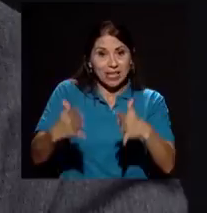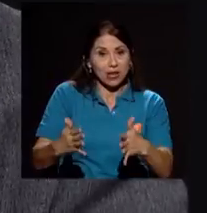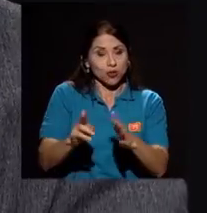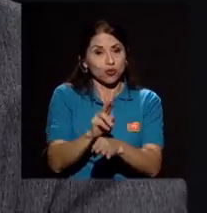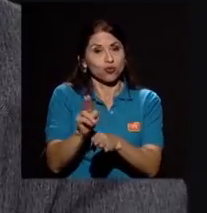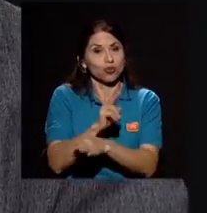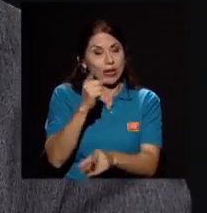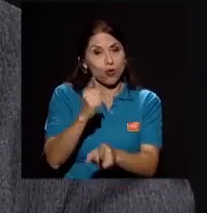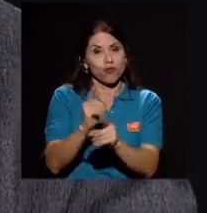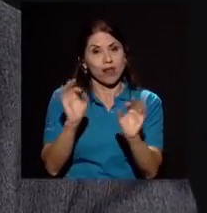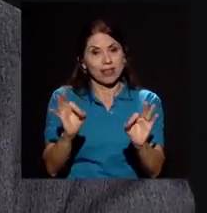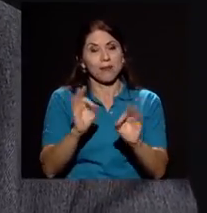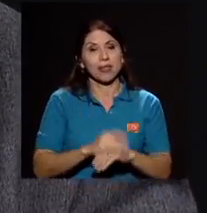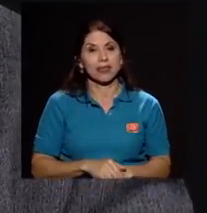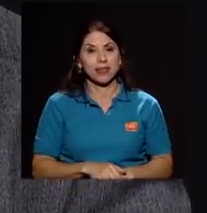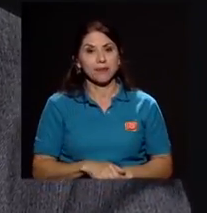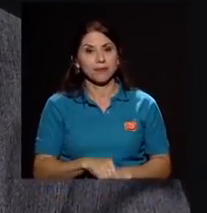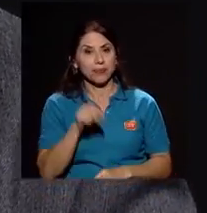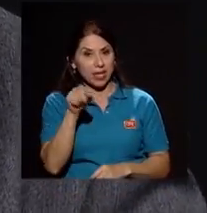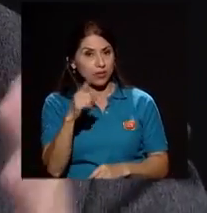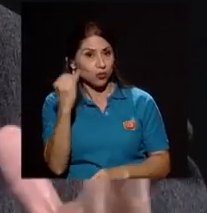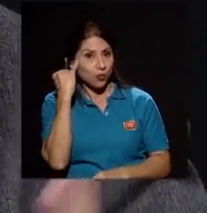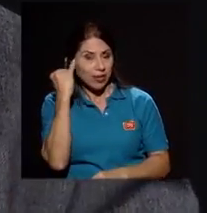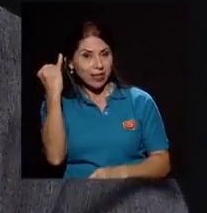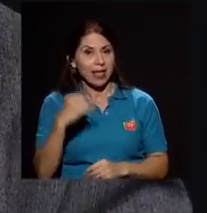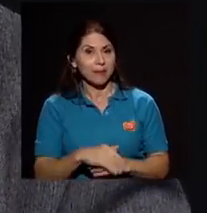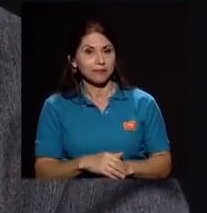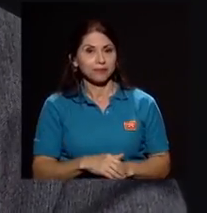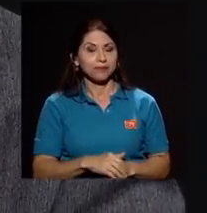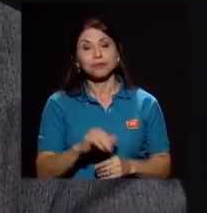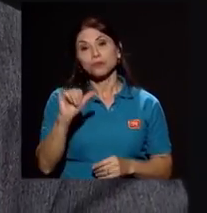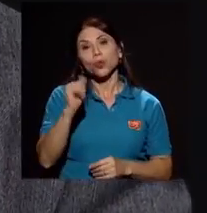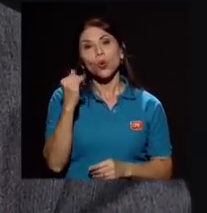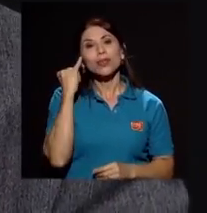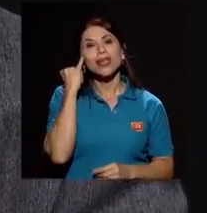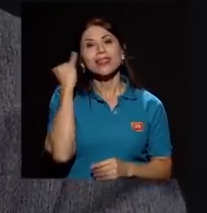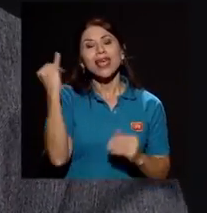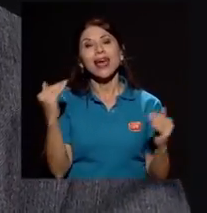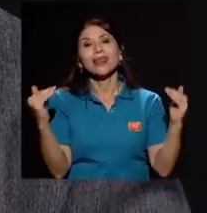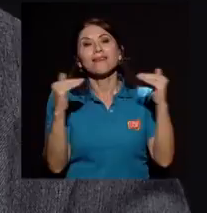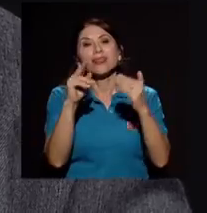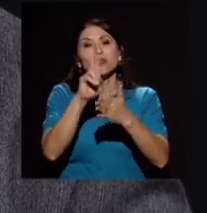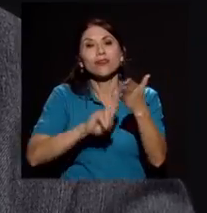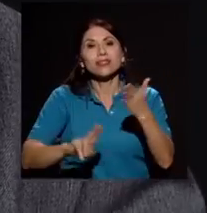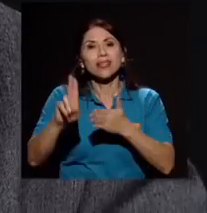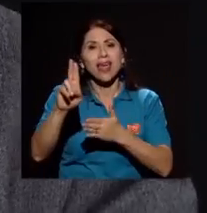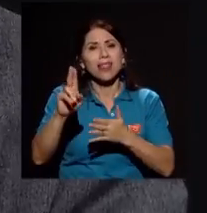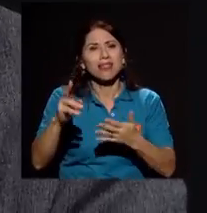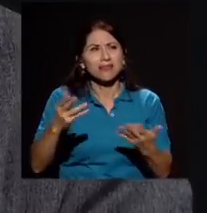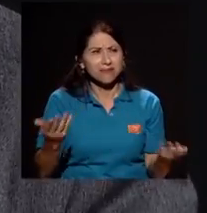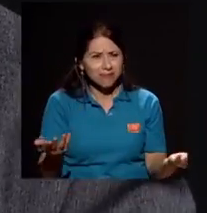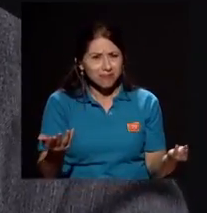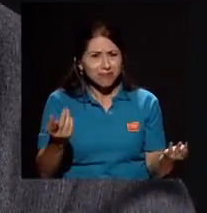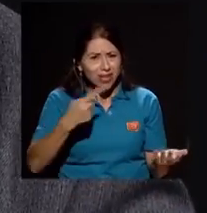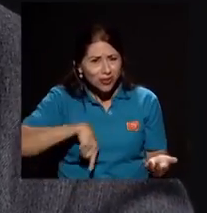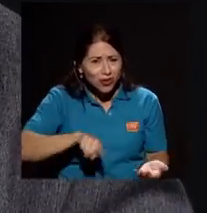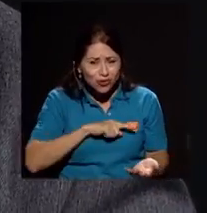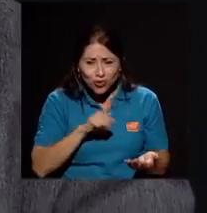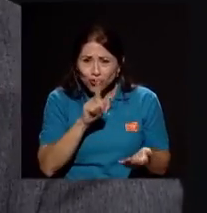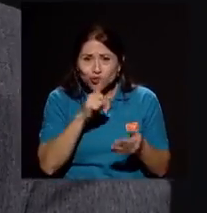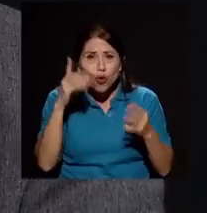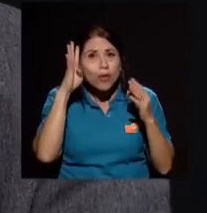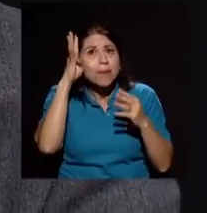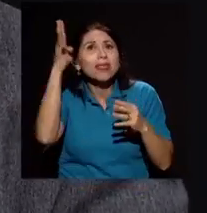ideas que vienen en esta dirección a nivel de universidad es no inventemos la rueda hagamos cosas como han hecho los